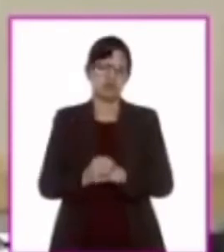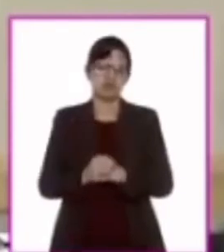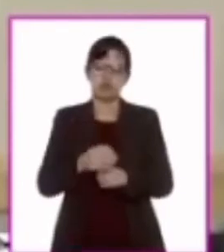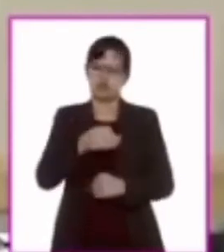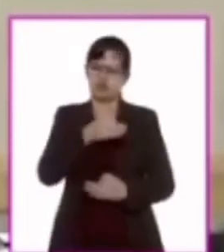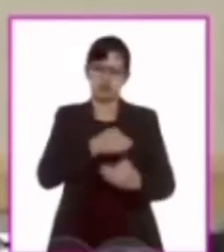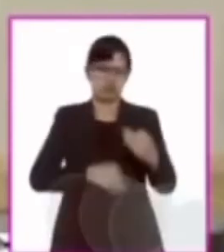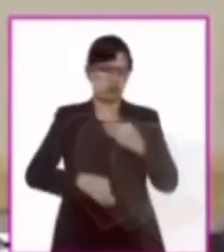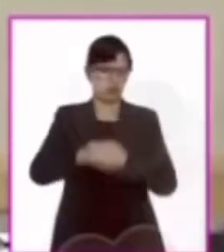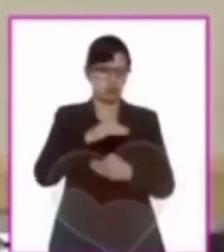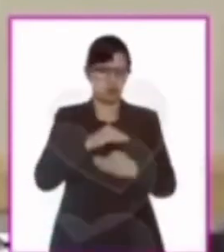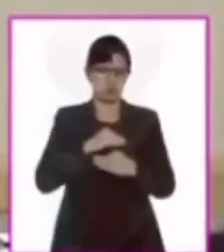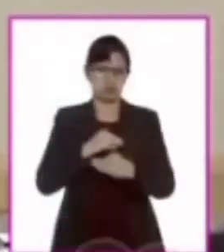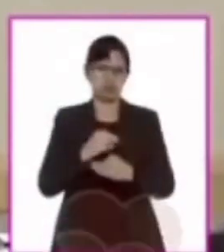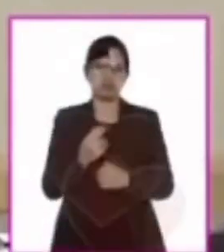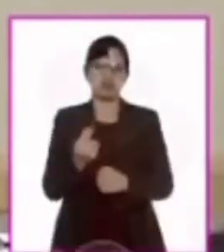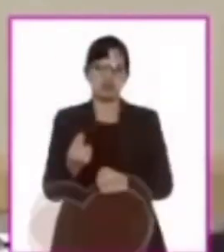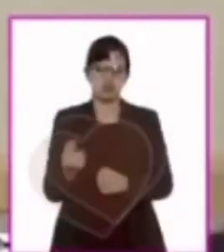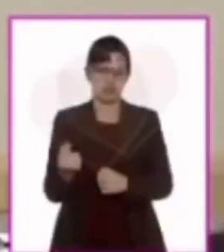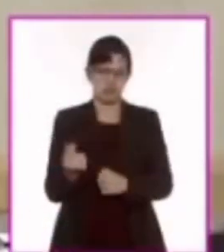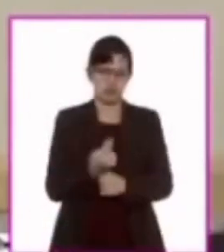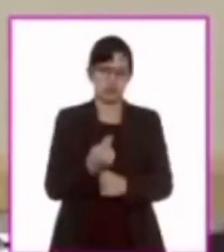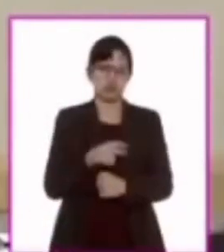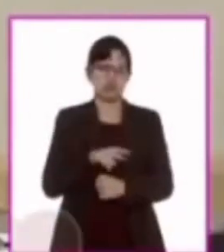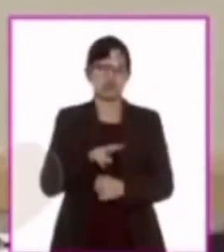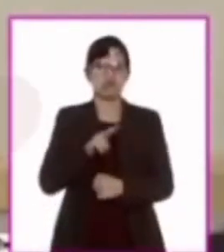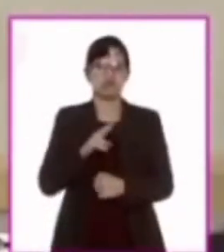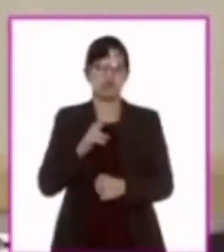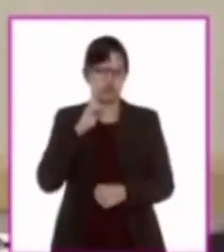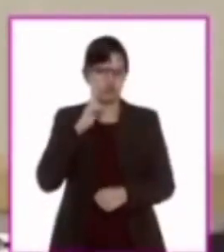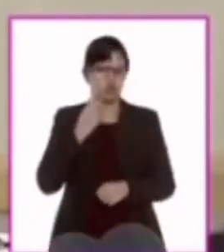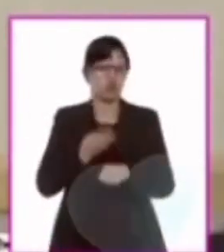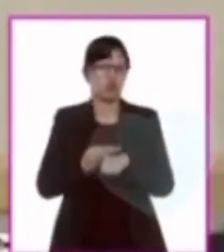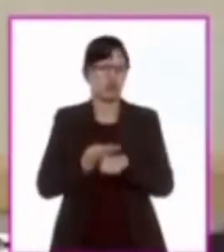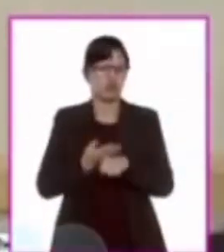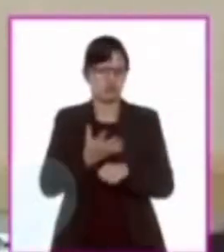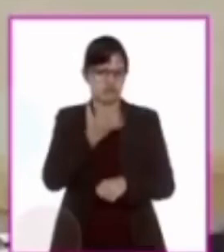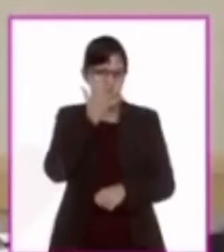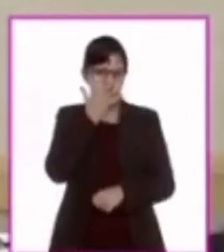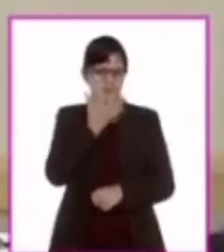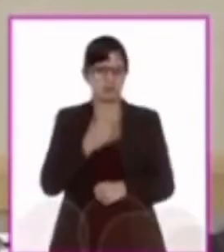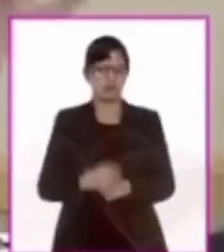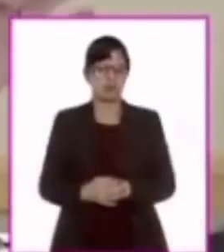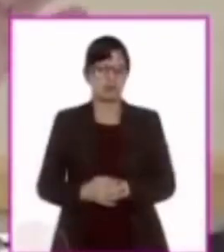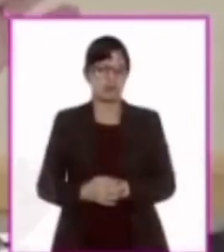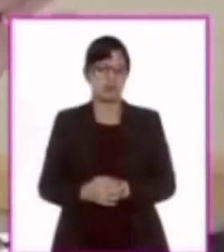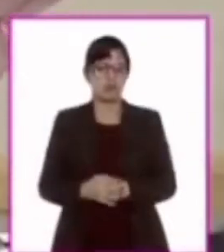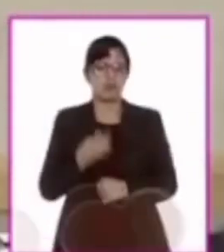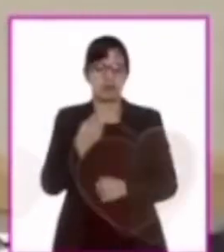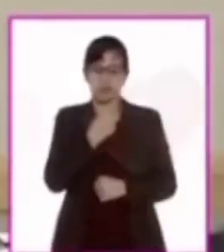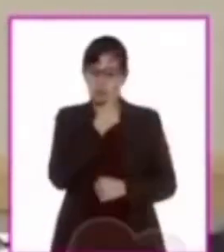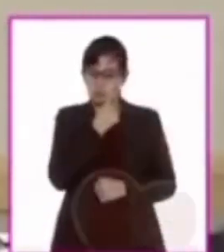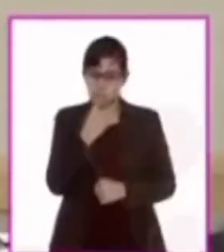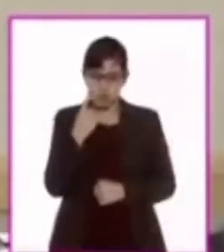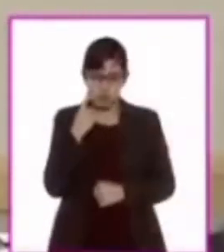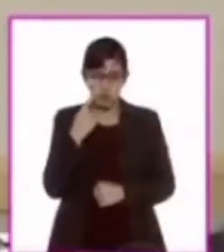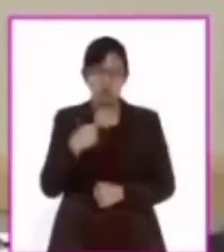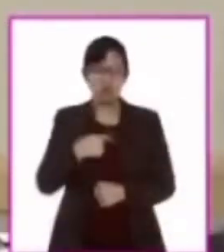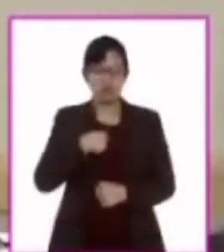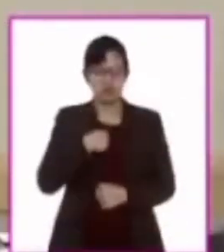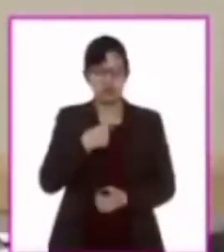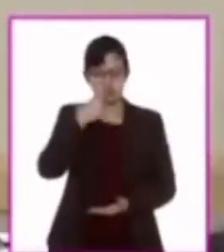todos altitud de miras y corresponsabilidad desde ese punto de vista creo que